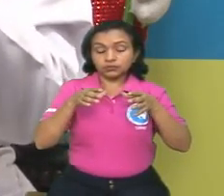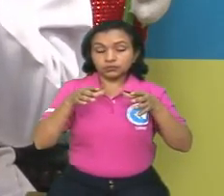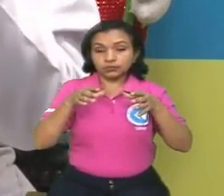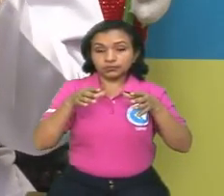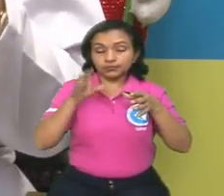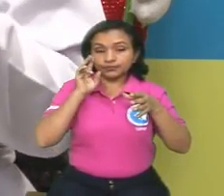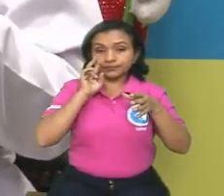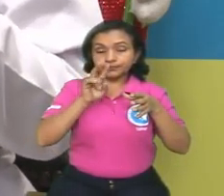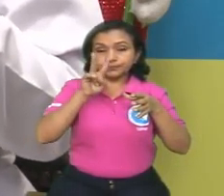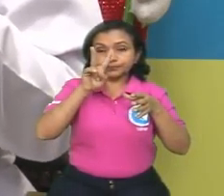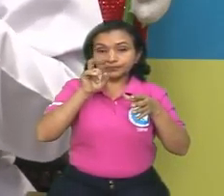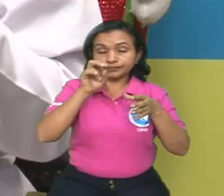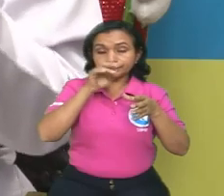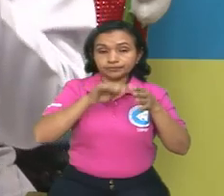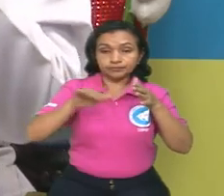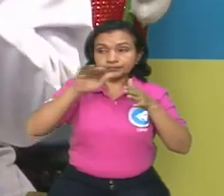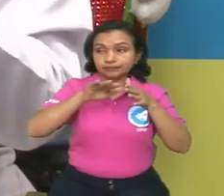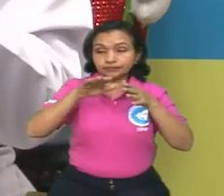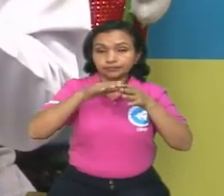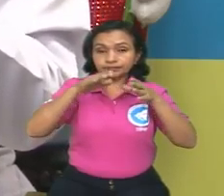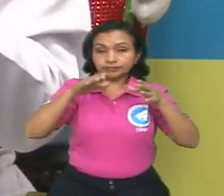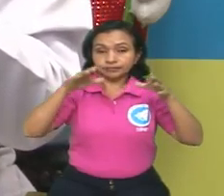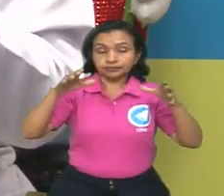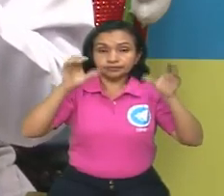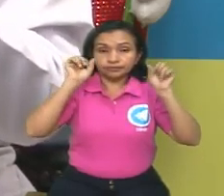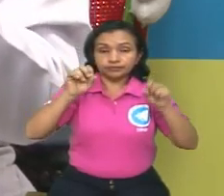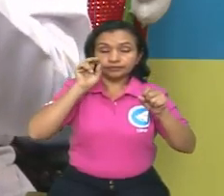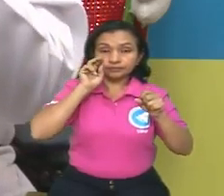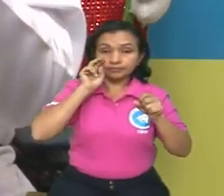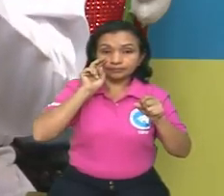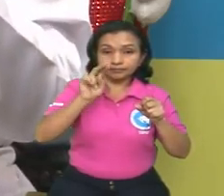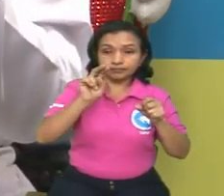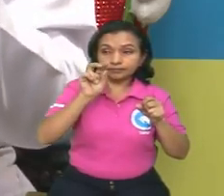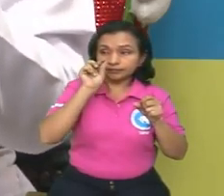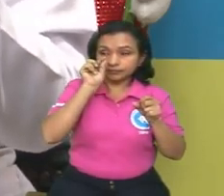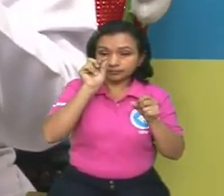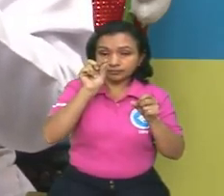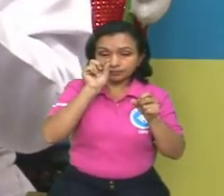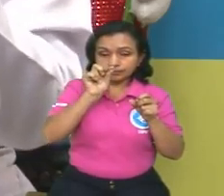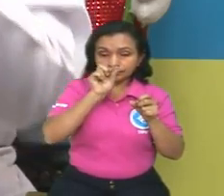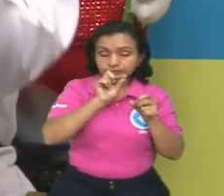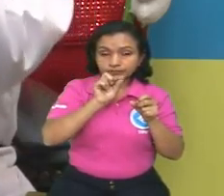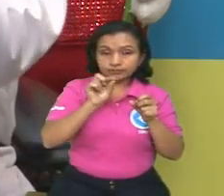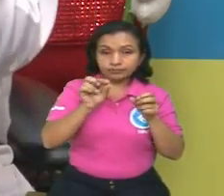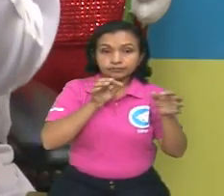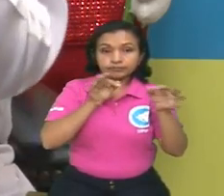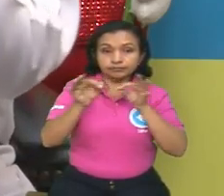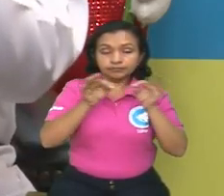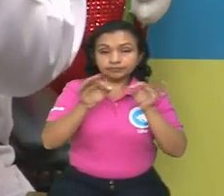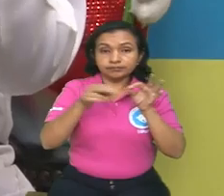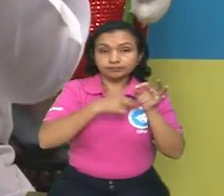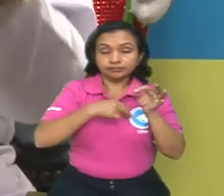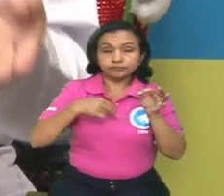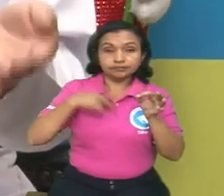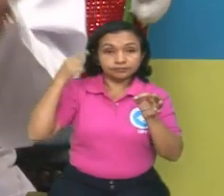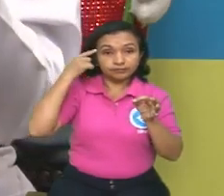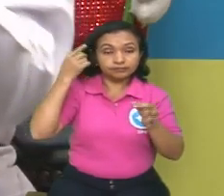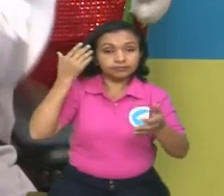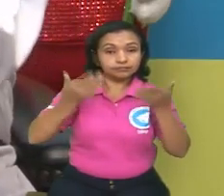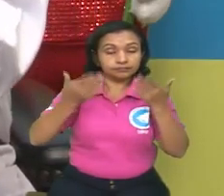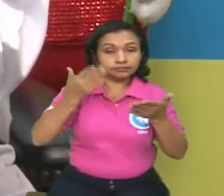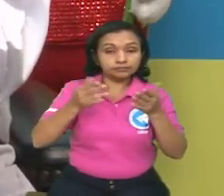vemos 20 veces como es. Entonces logramos observar lesiones y les ponemos unas diferentes tinciones que eso nos hacen pensar que puede ser de